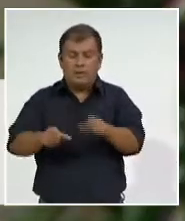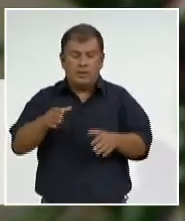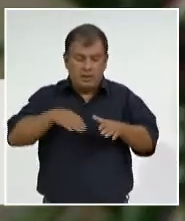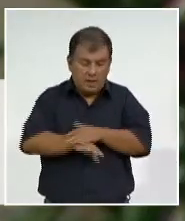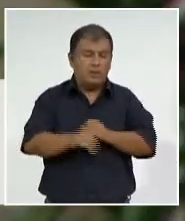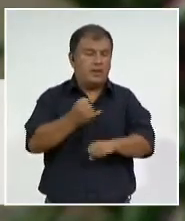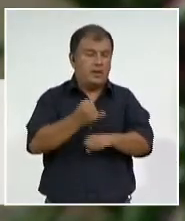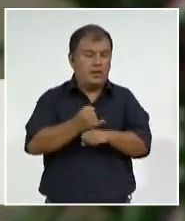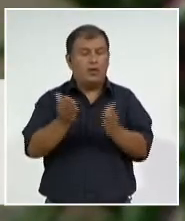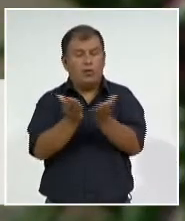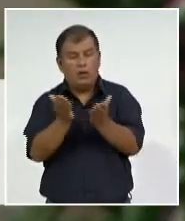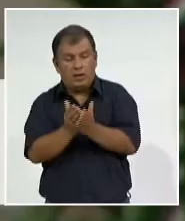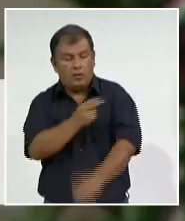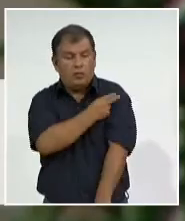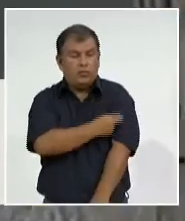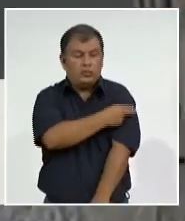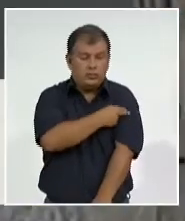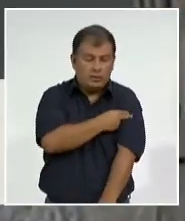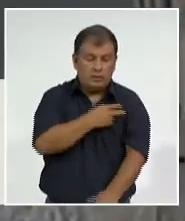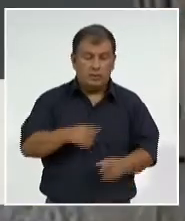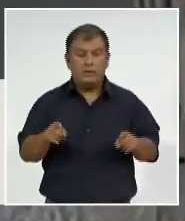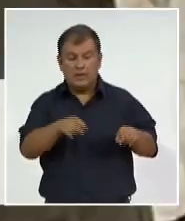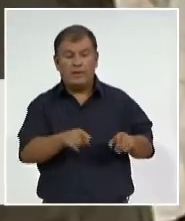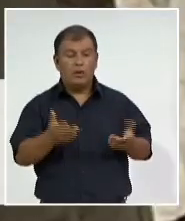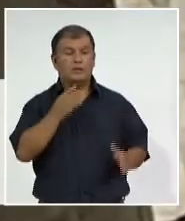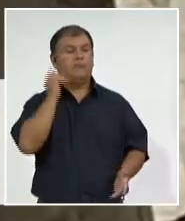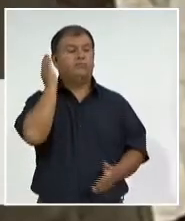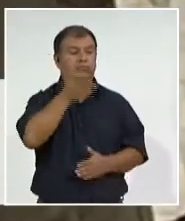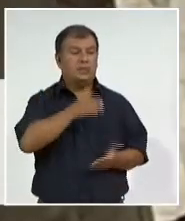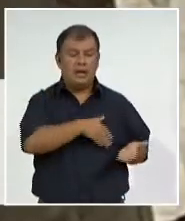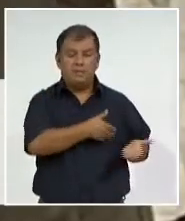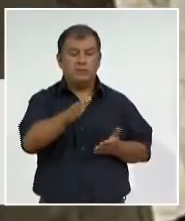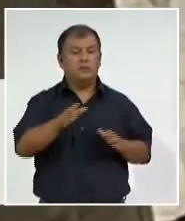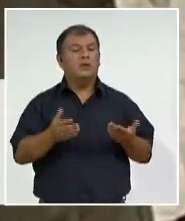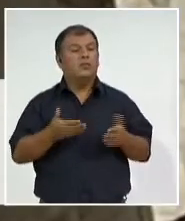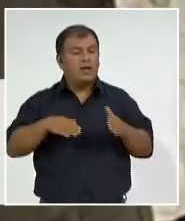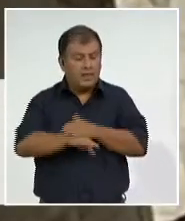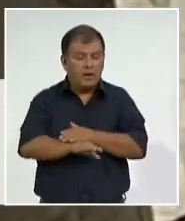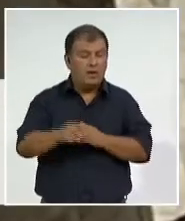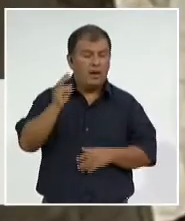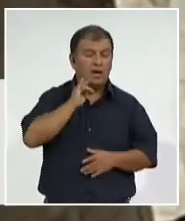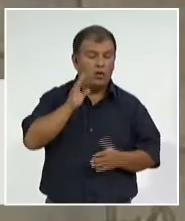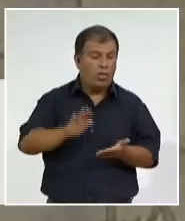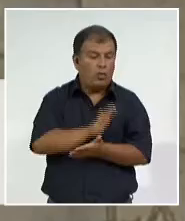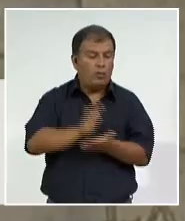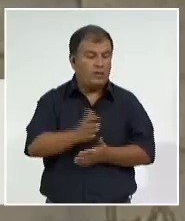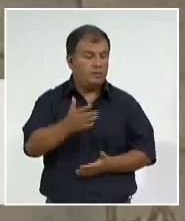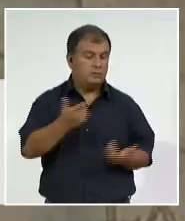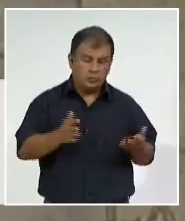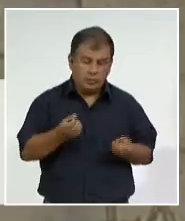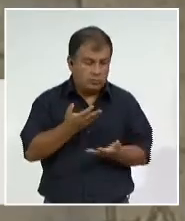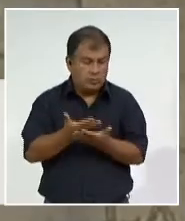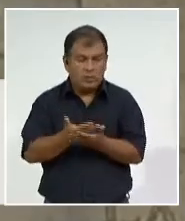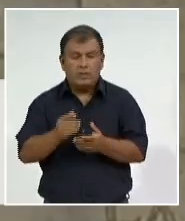en una iglesia escuela u hospital sin embargo sobre ella pesa una orden de deportación por haber ingresado al país con documentos de irregulares de haber